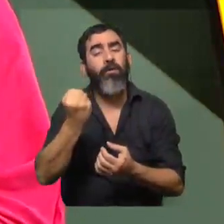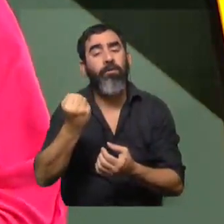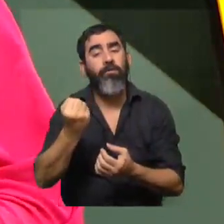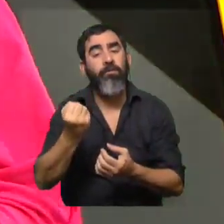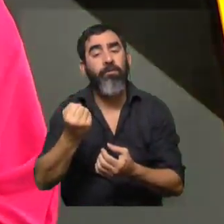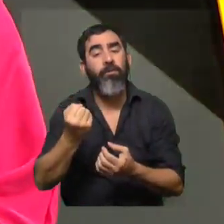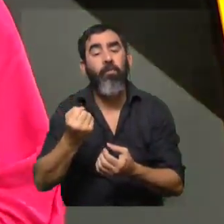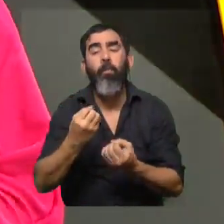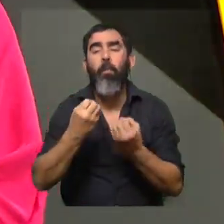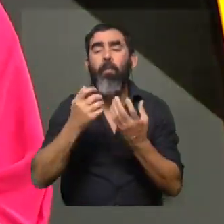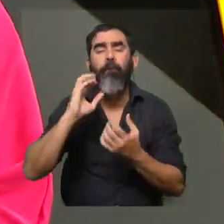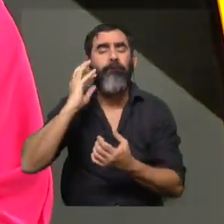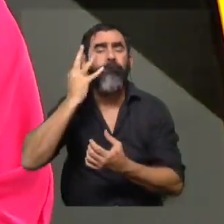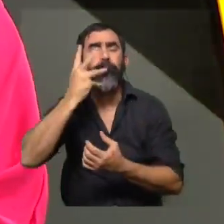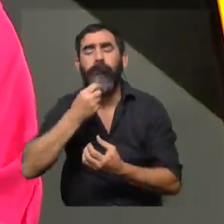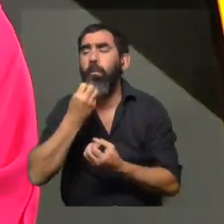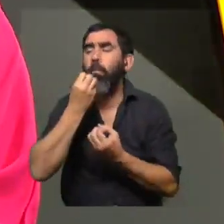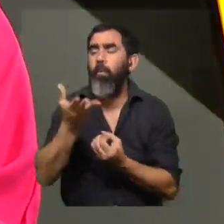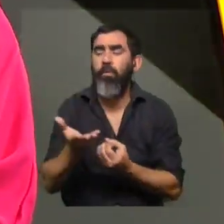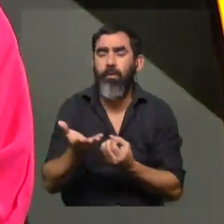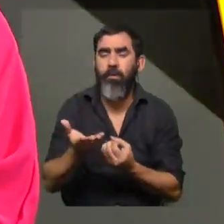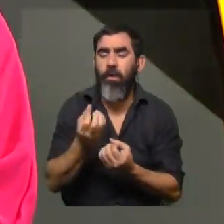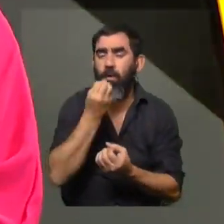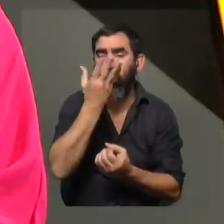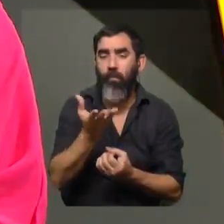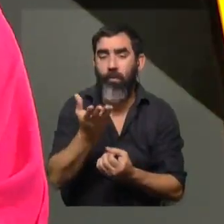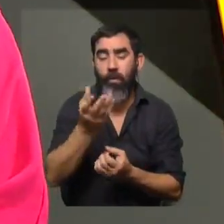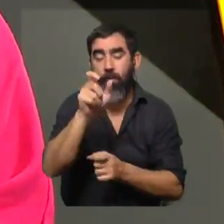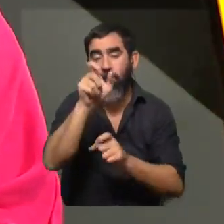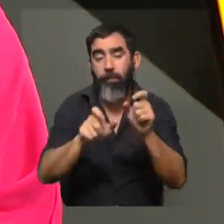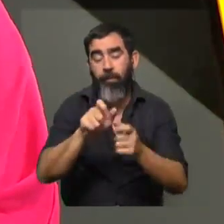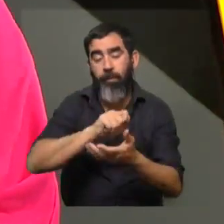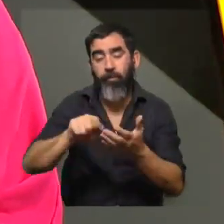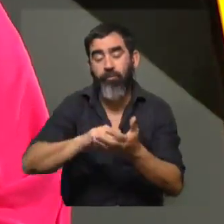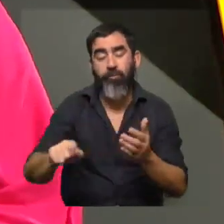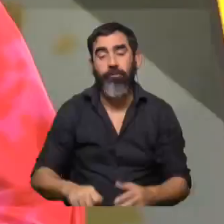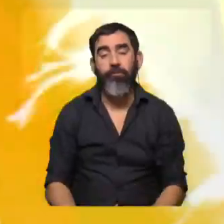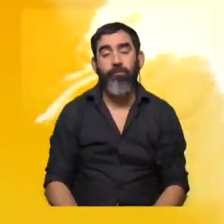esta fascinación, a qué se debe esta fascinación que tienen los autores por las plantas con flores.